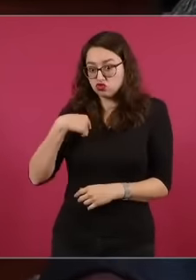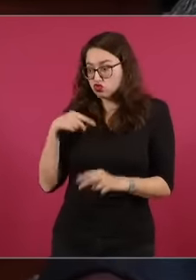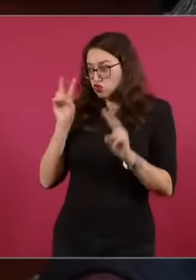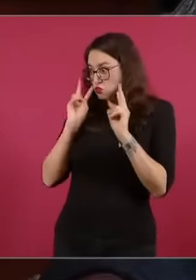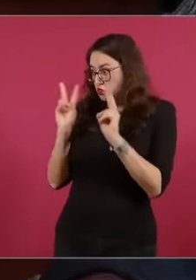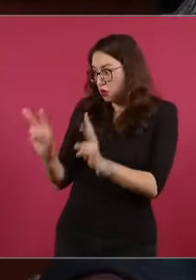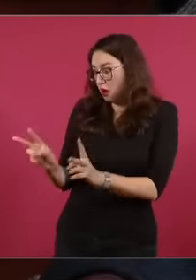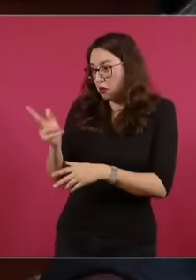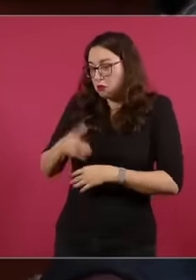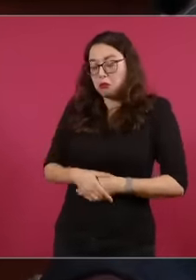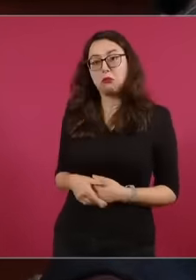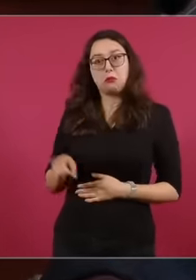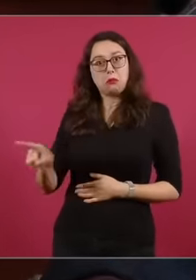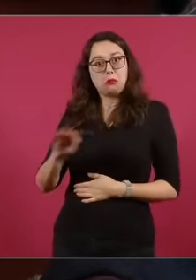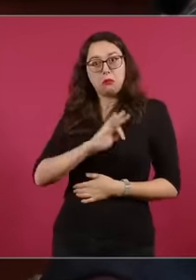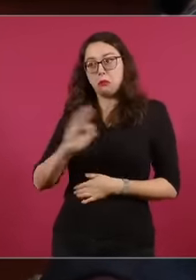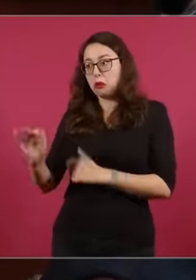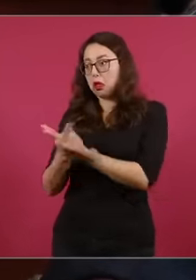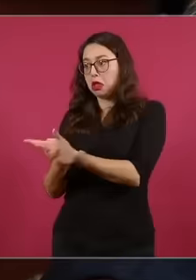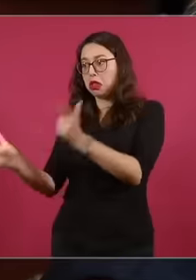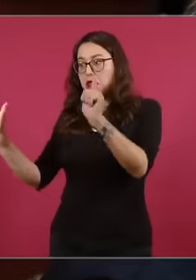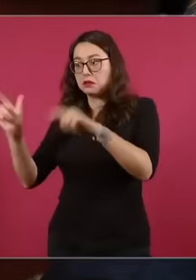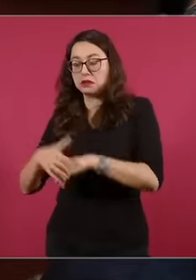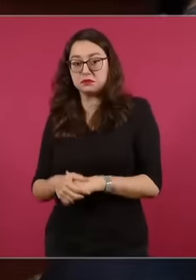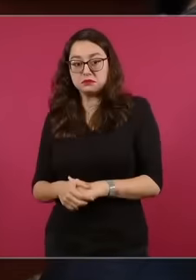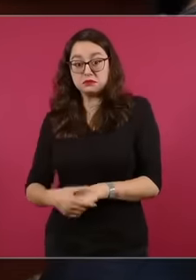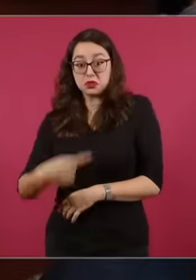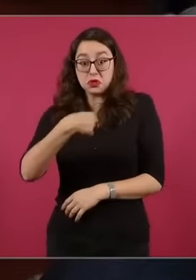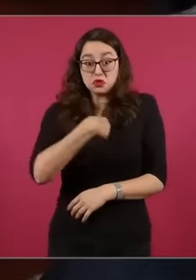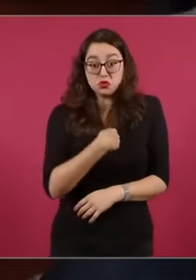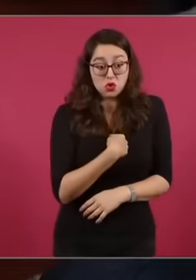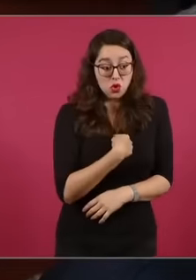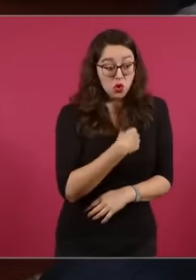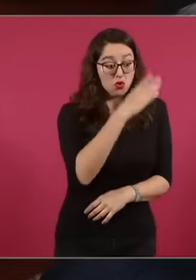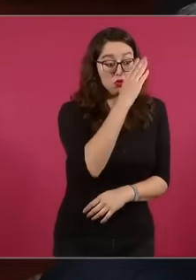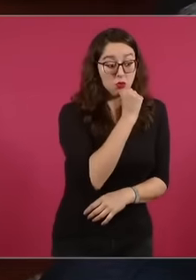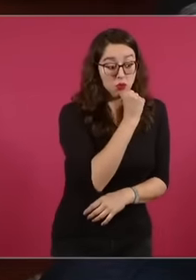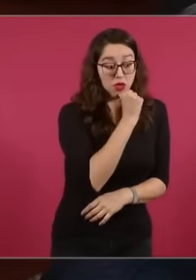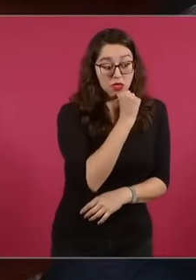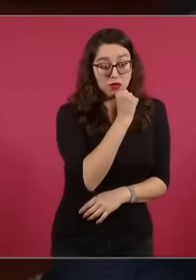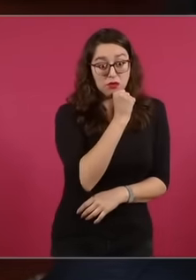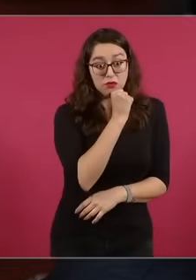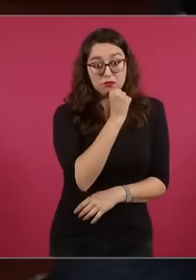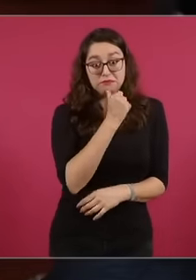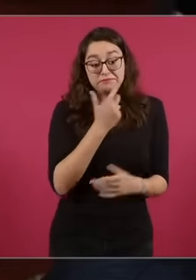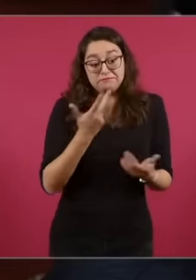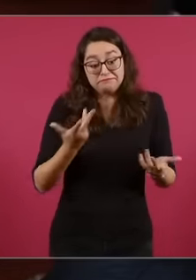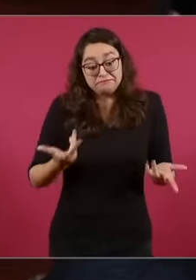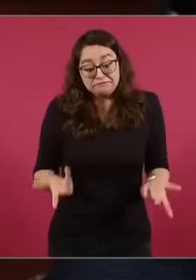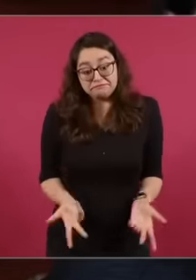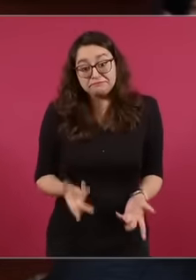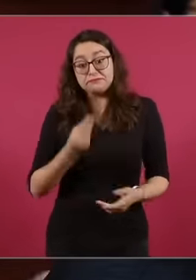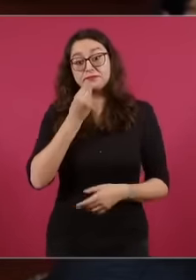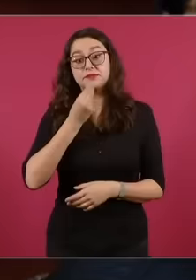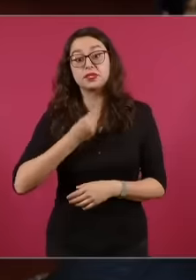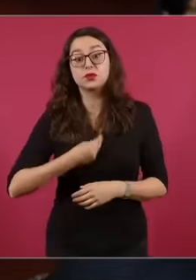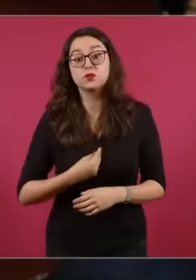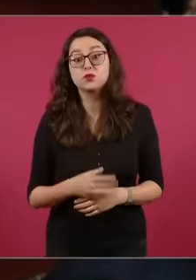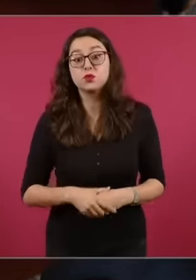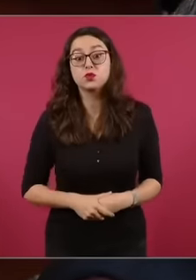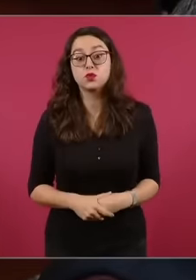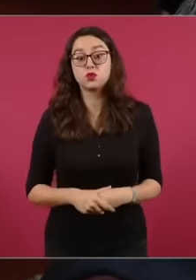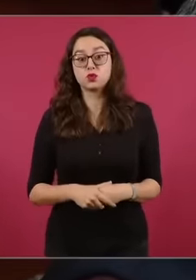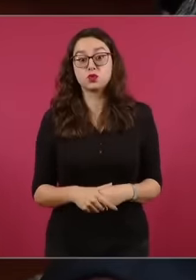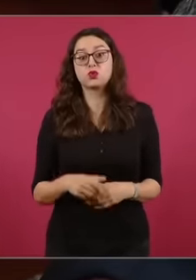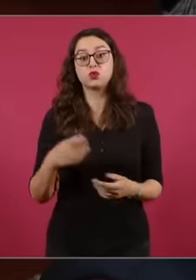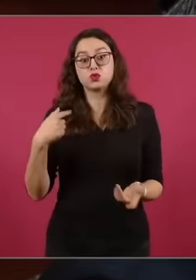es responsabilidad de Jesús. Pero esa no era mi primera pregunta, porque quiero que yo sé que usted quisiera que tuviéramos un diálogo circular de una hora,